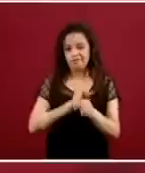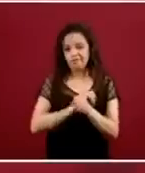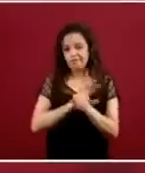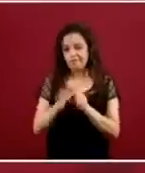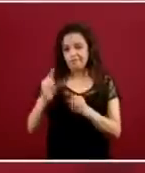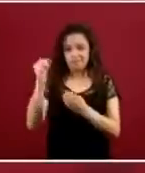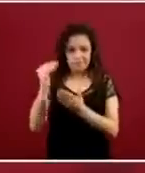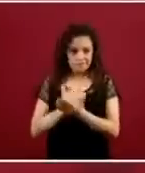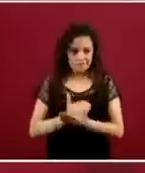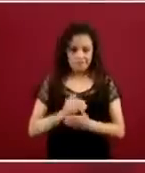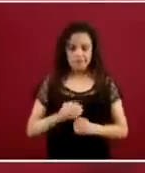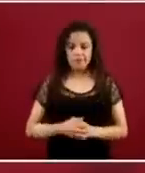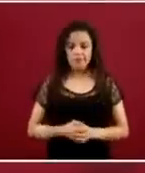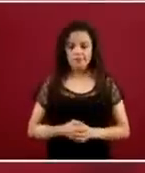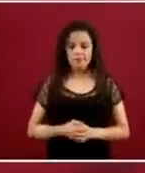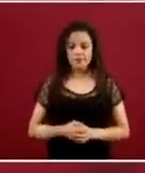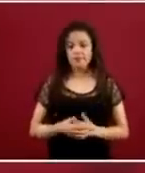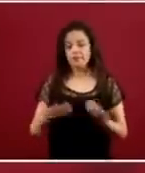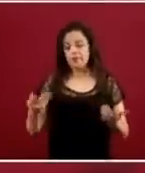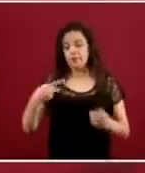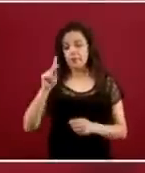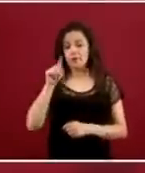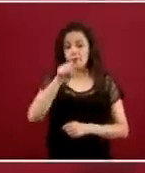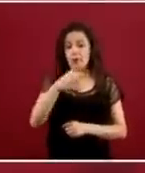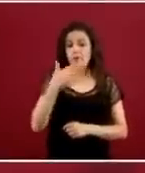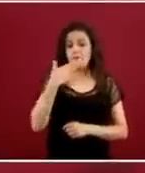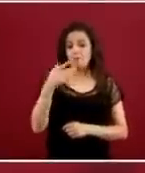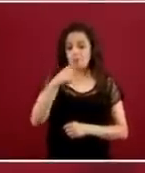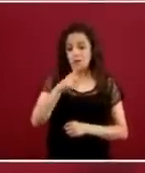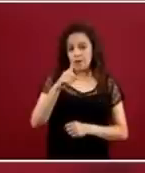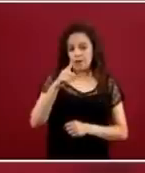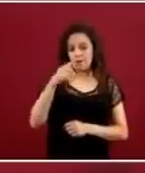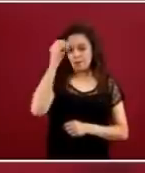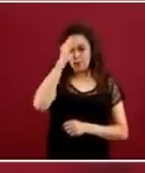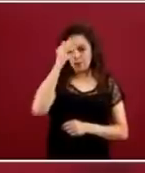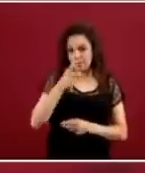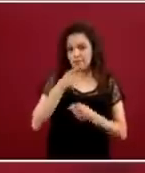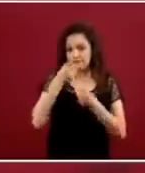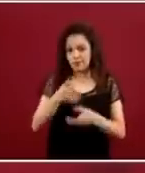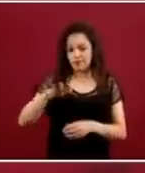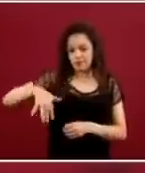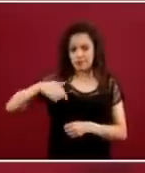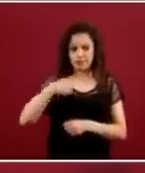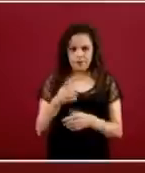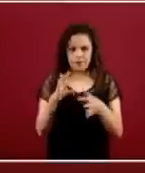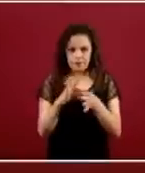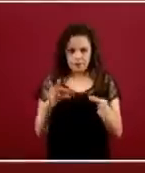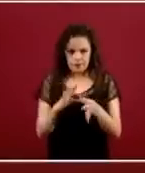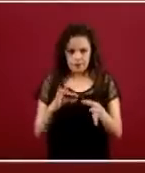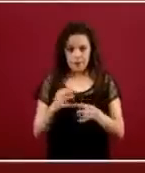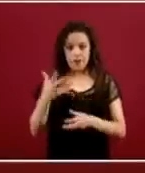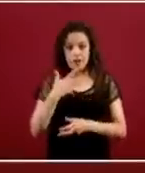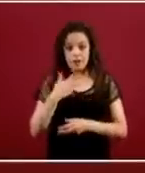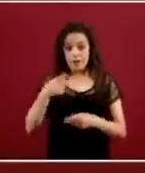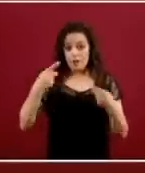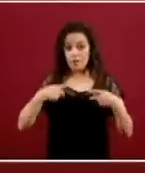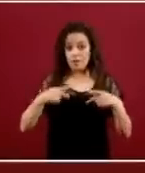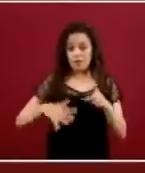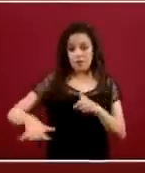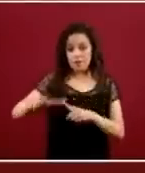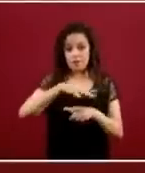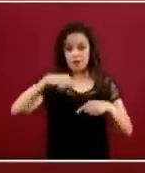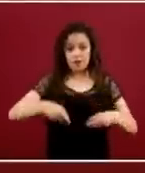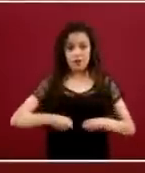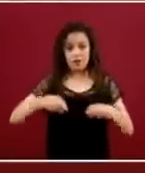como usted muy bien observa y lo acabo de comentar tenemos una población con una salud crónicamente